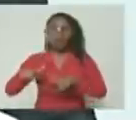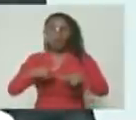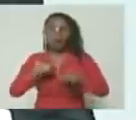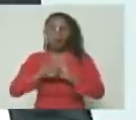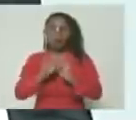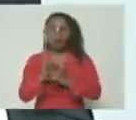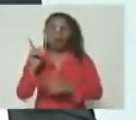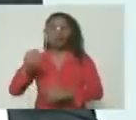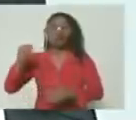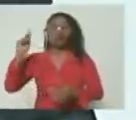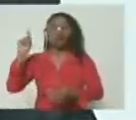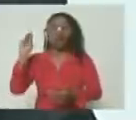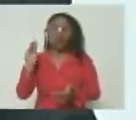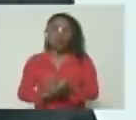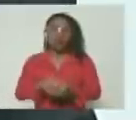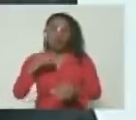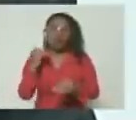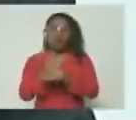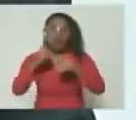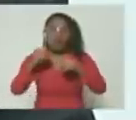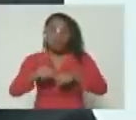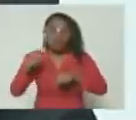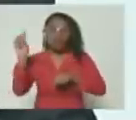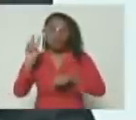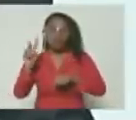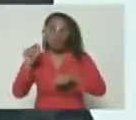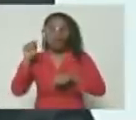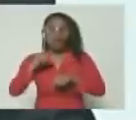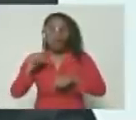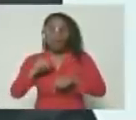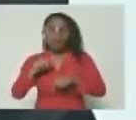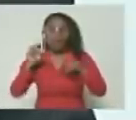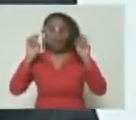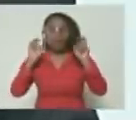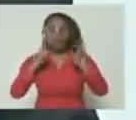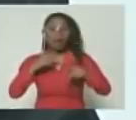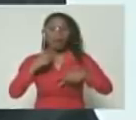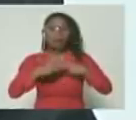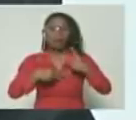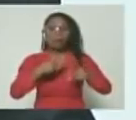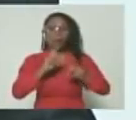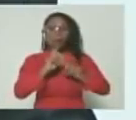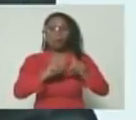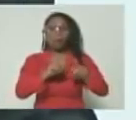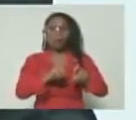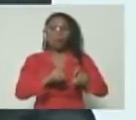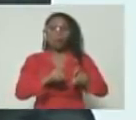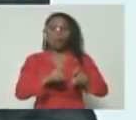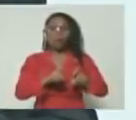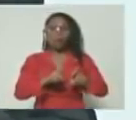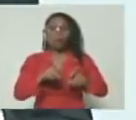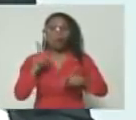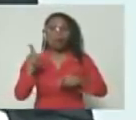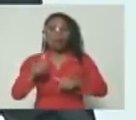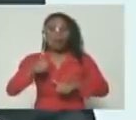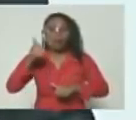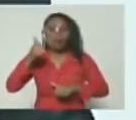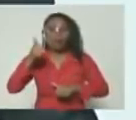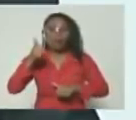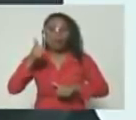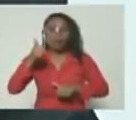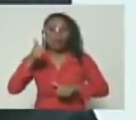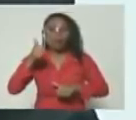que volver a Venezuela. Aquí hablamos del tema de la producción. Si bien es cierto que las